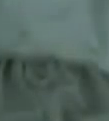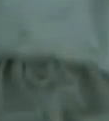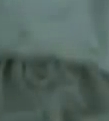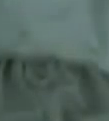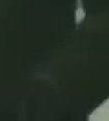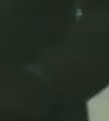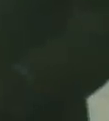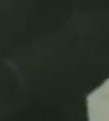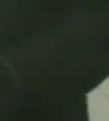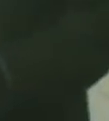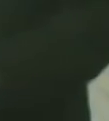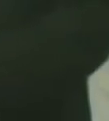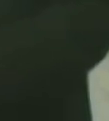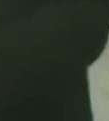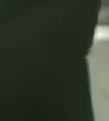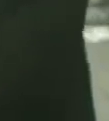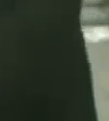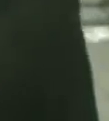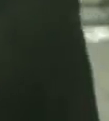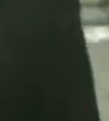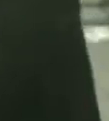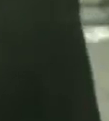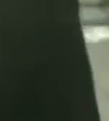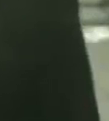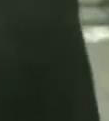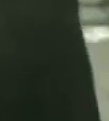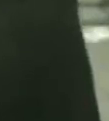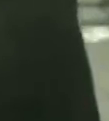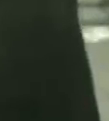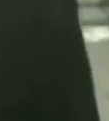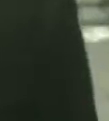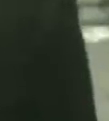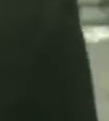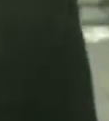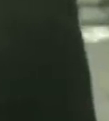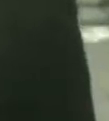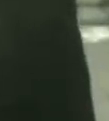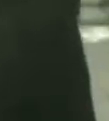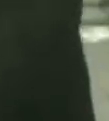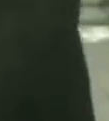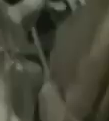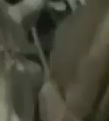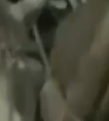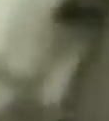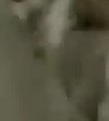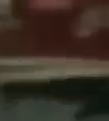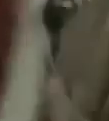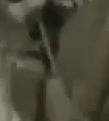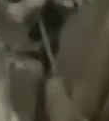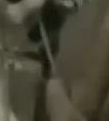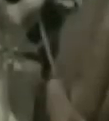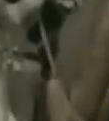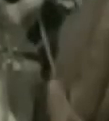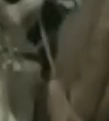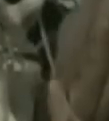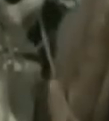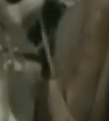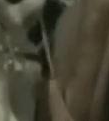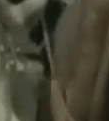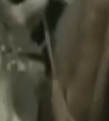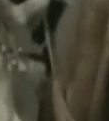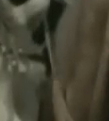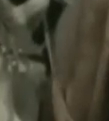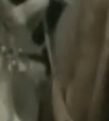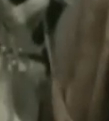mamá Antonia. Suelte esa plata por mí y Lilita para mí. Ese Camejo, póngase